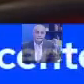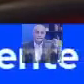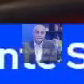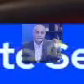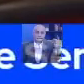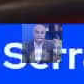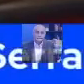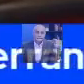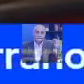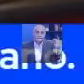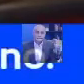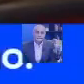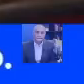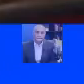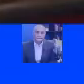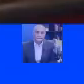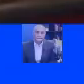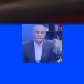más,